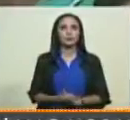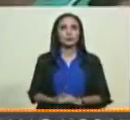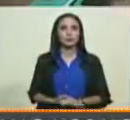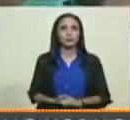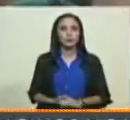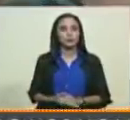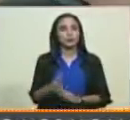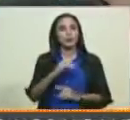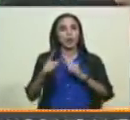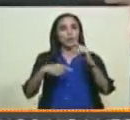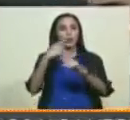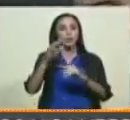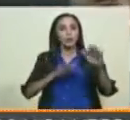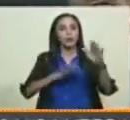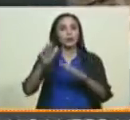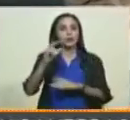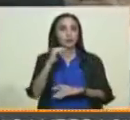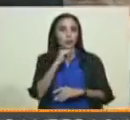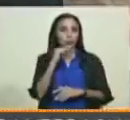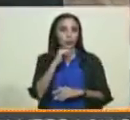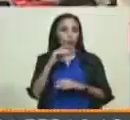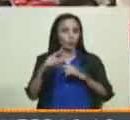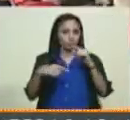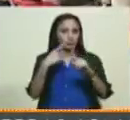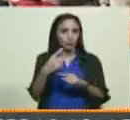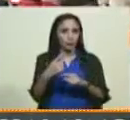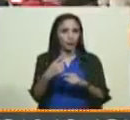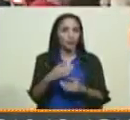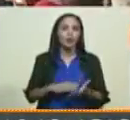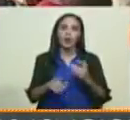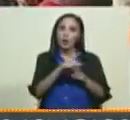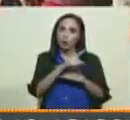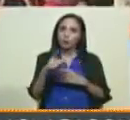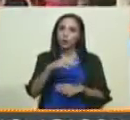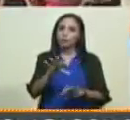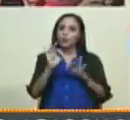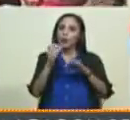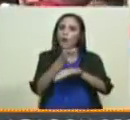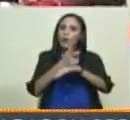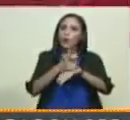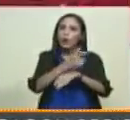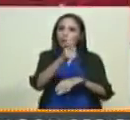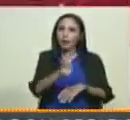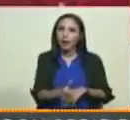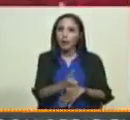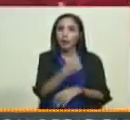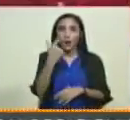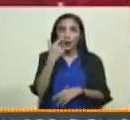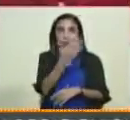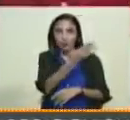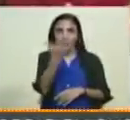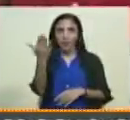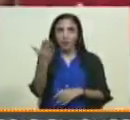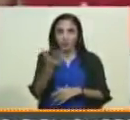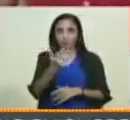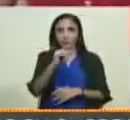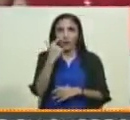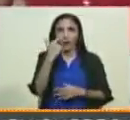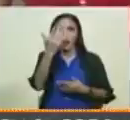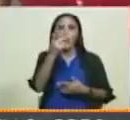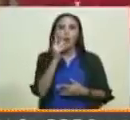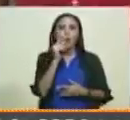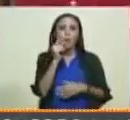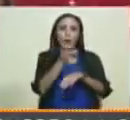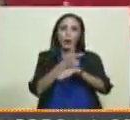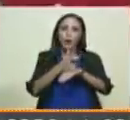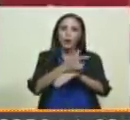El 15 de octubre, ustedes salieron a elegir gobernador y aquí tenemos a Omar Prieto, gran gobernador